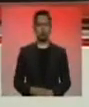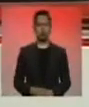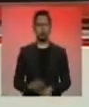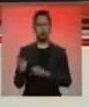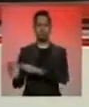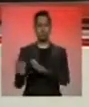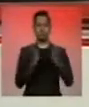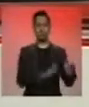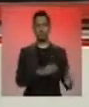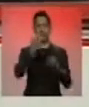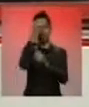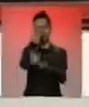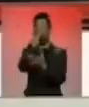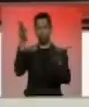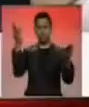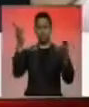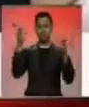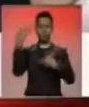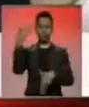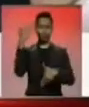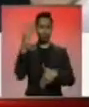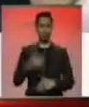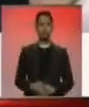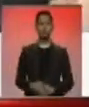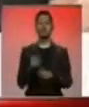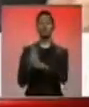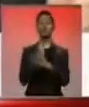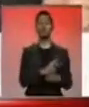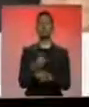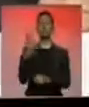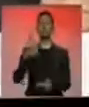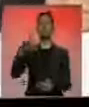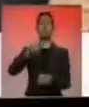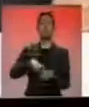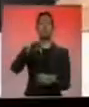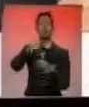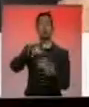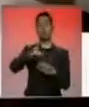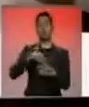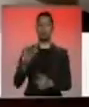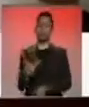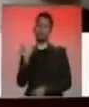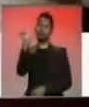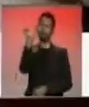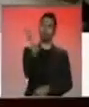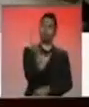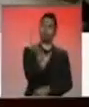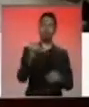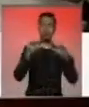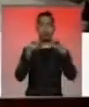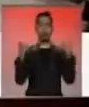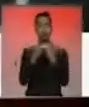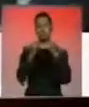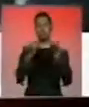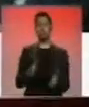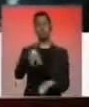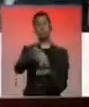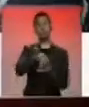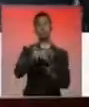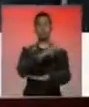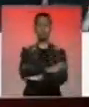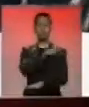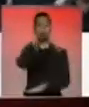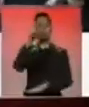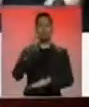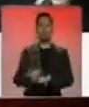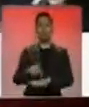Revisamos ahora información política. El Consejo Nacional Electoral entregó las credenciales a los asambleístas de la provincia de Pichincha,